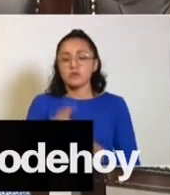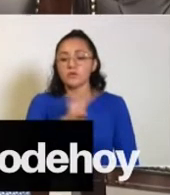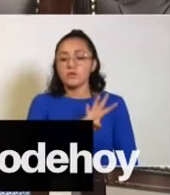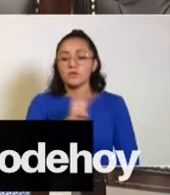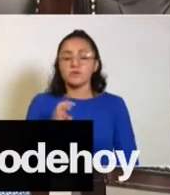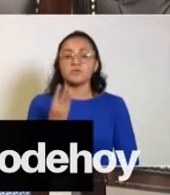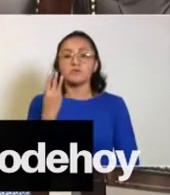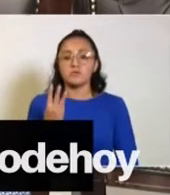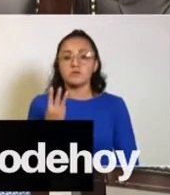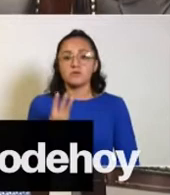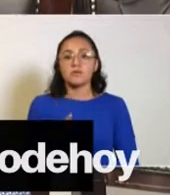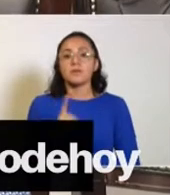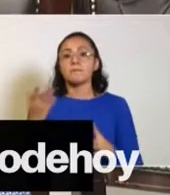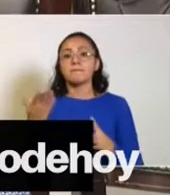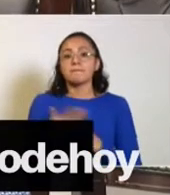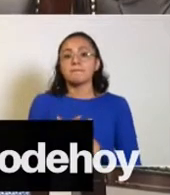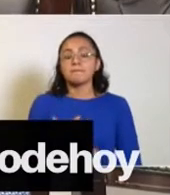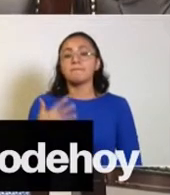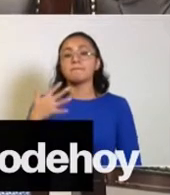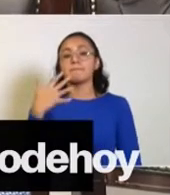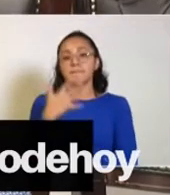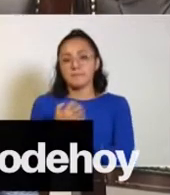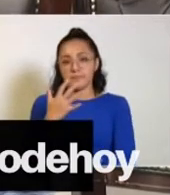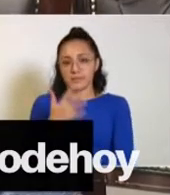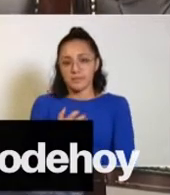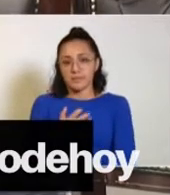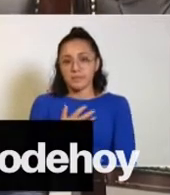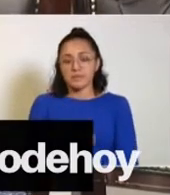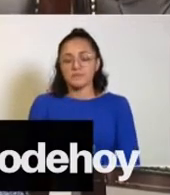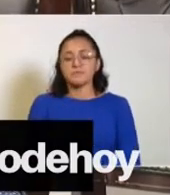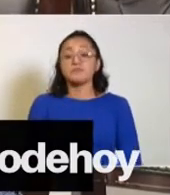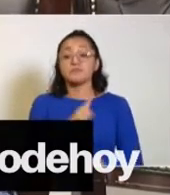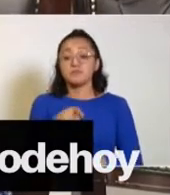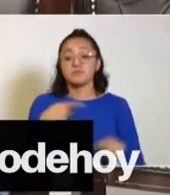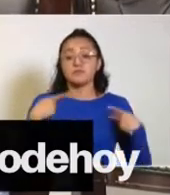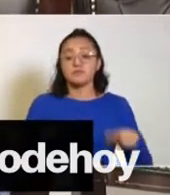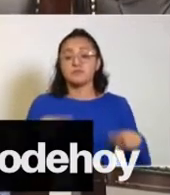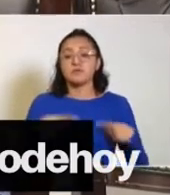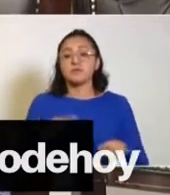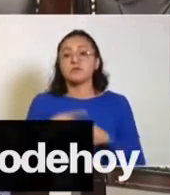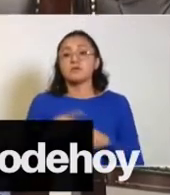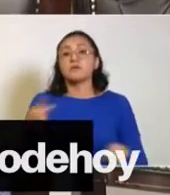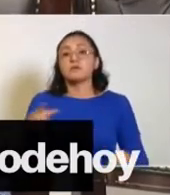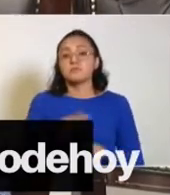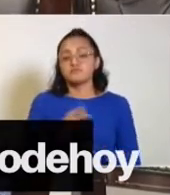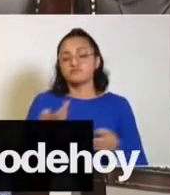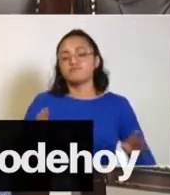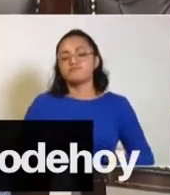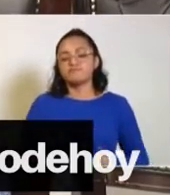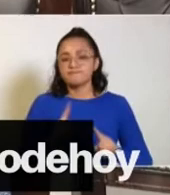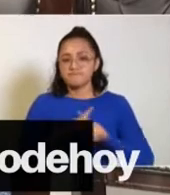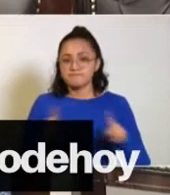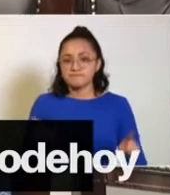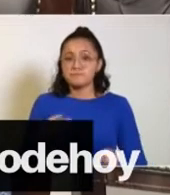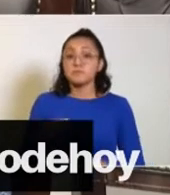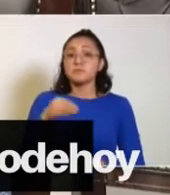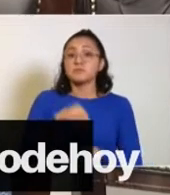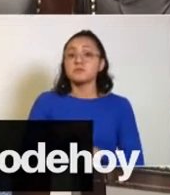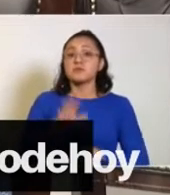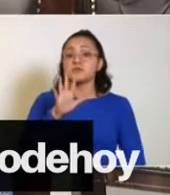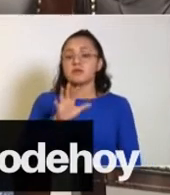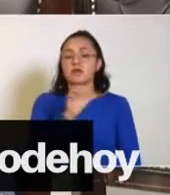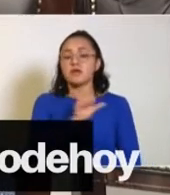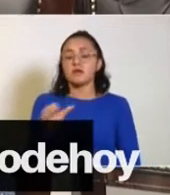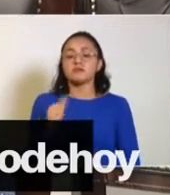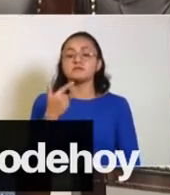403 que es la fracción quinta aquellas personas que cometan estas conductas se les impondrá de